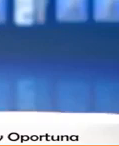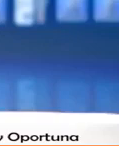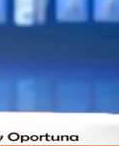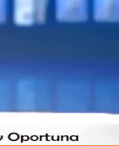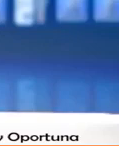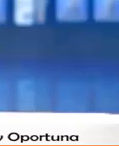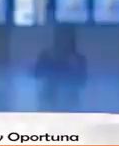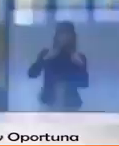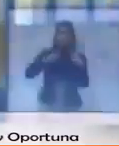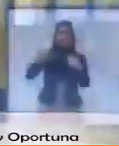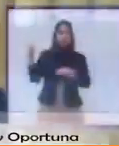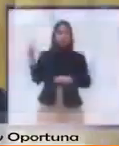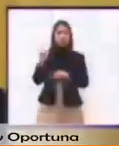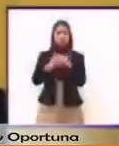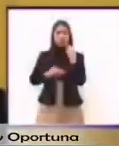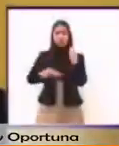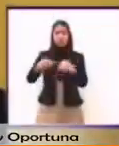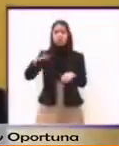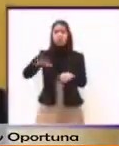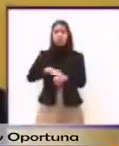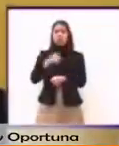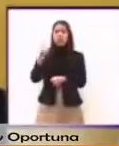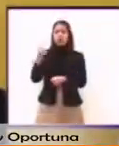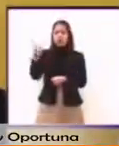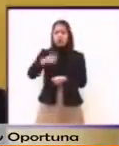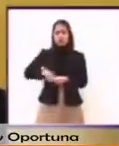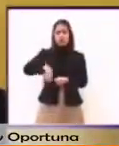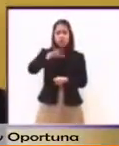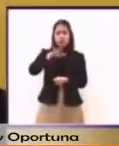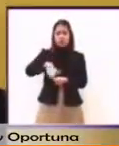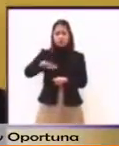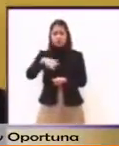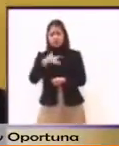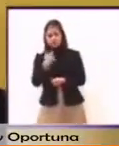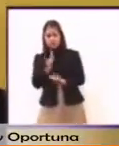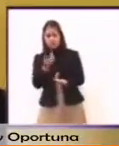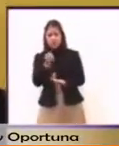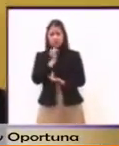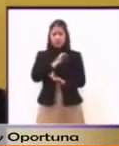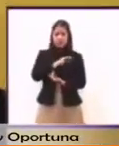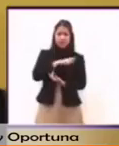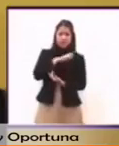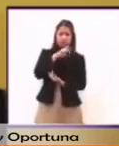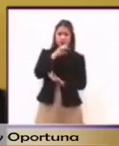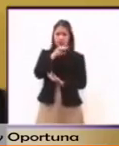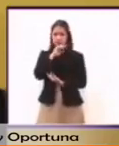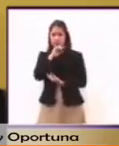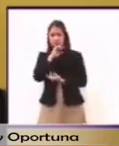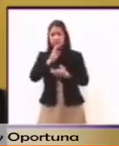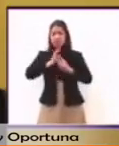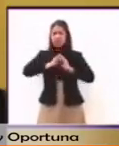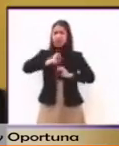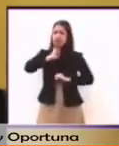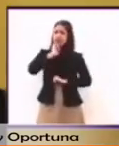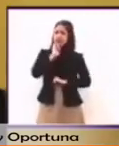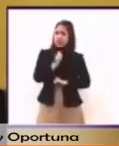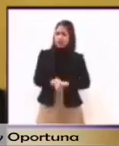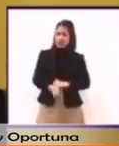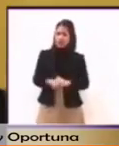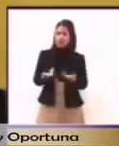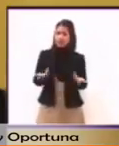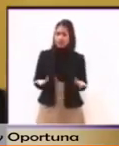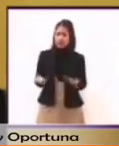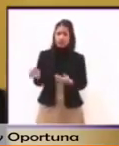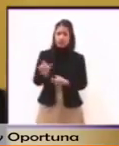que comentó. Michoacán hoy vive en la zozobra, en el miedo, en la intranquilidad. Desde que